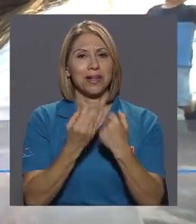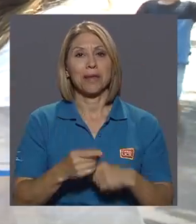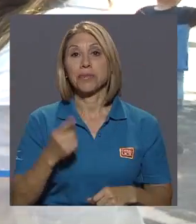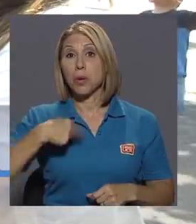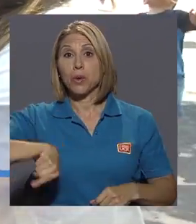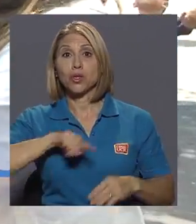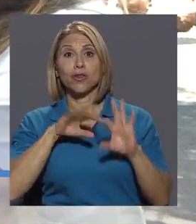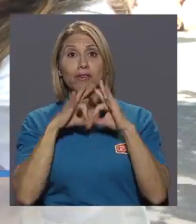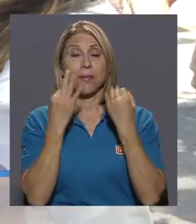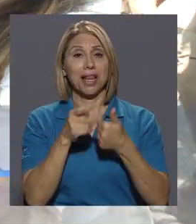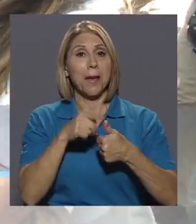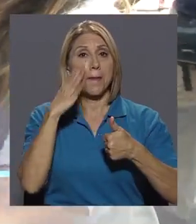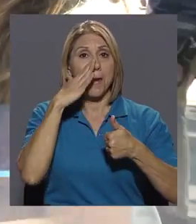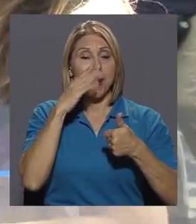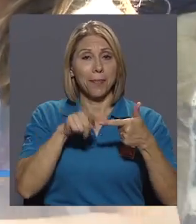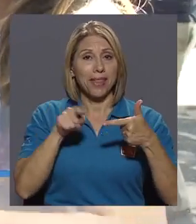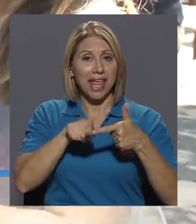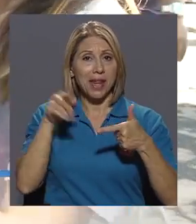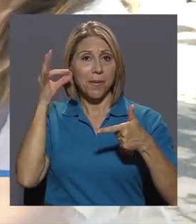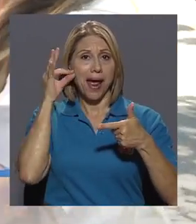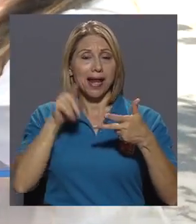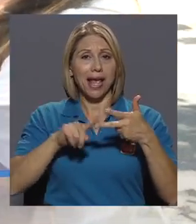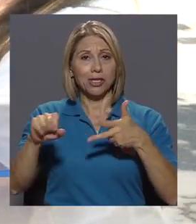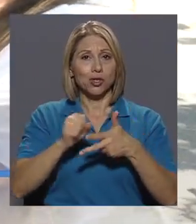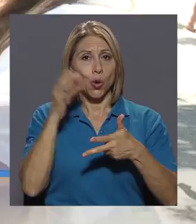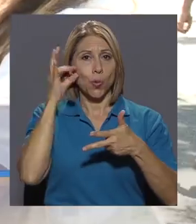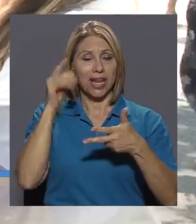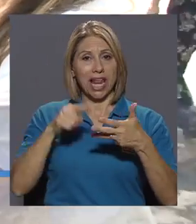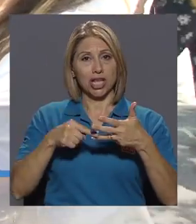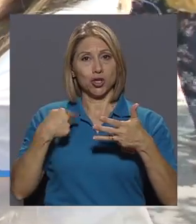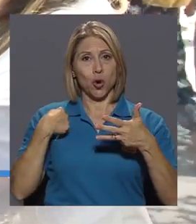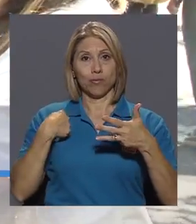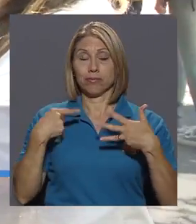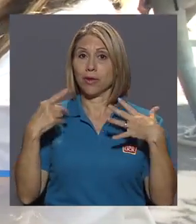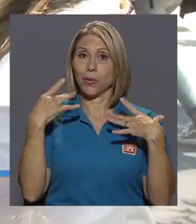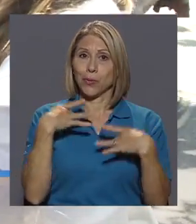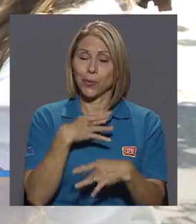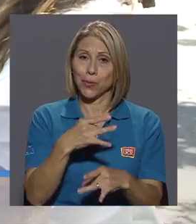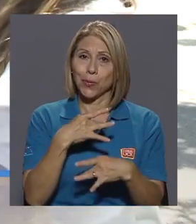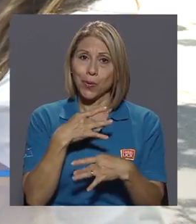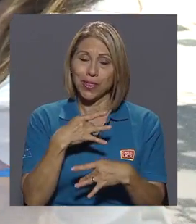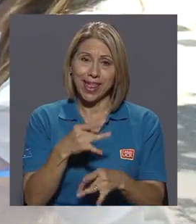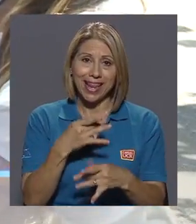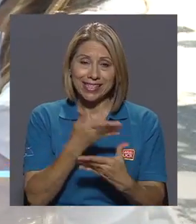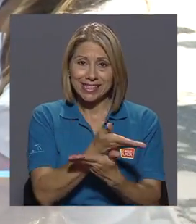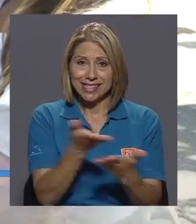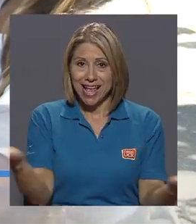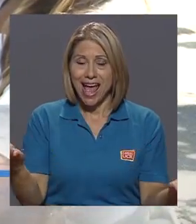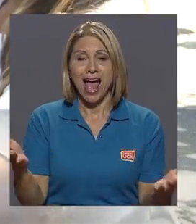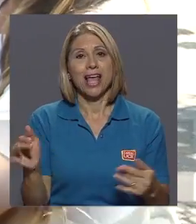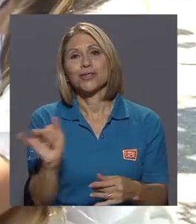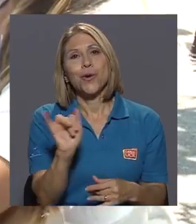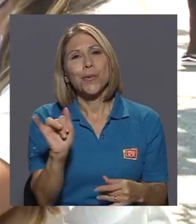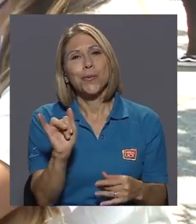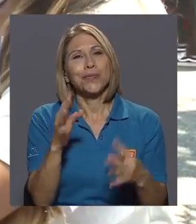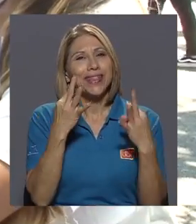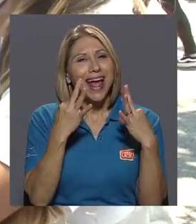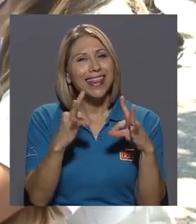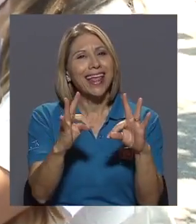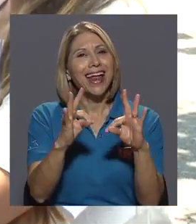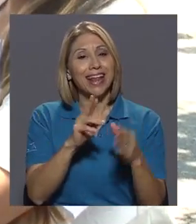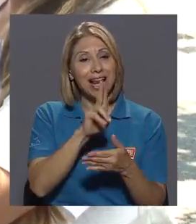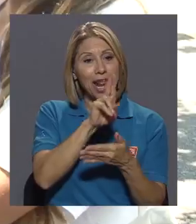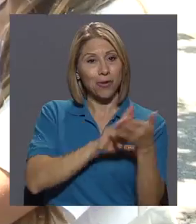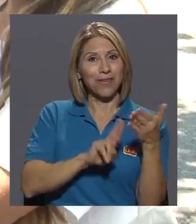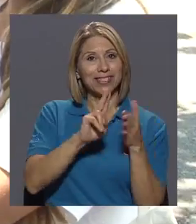la familia, mi mamá, mi hermana, mi sobrina y yo, y súper interesante, ¿verdad? Porque es como tratar de conectar a la